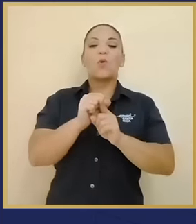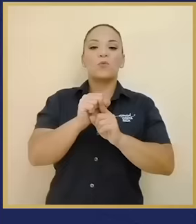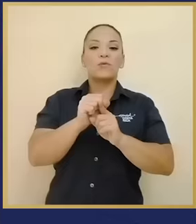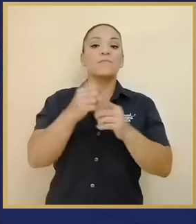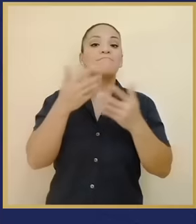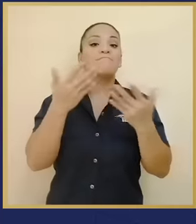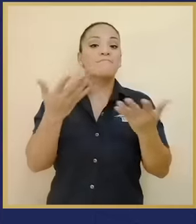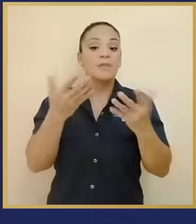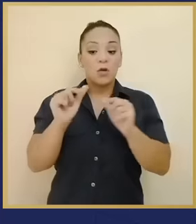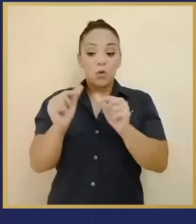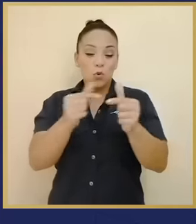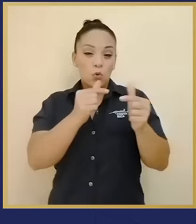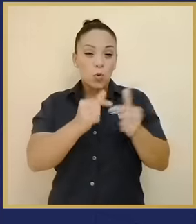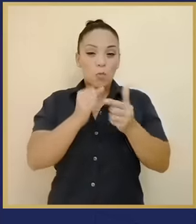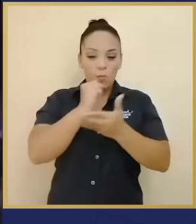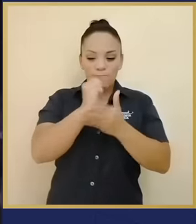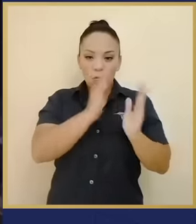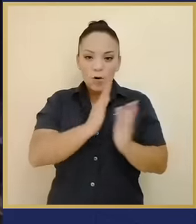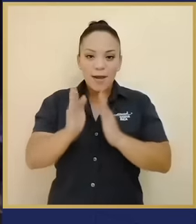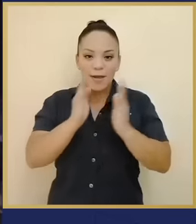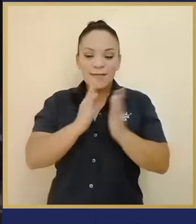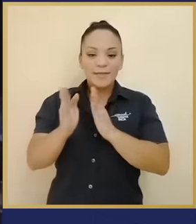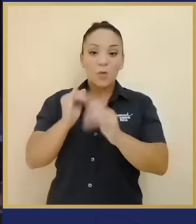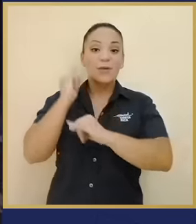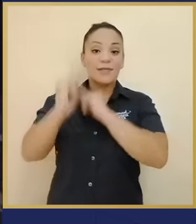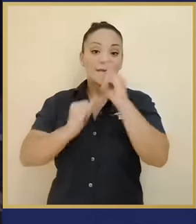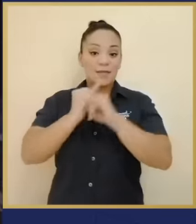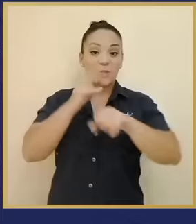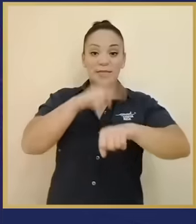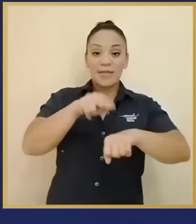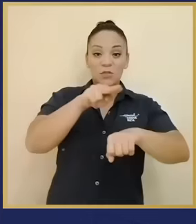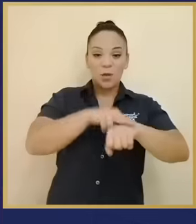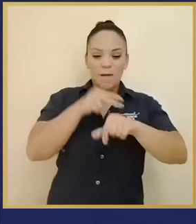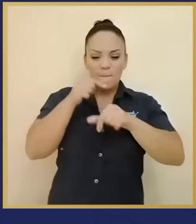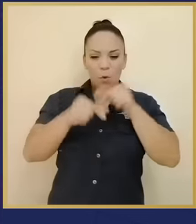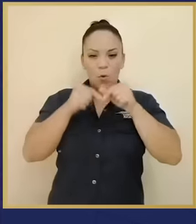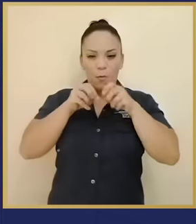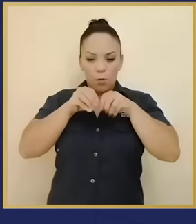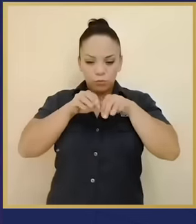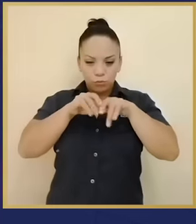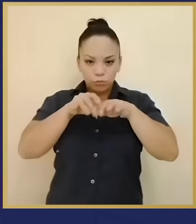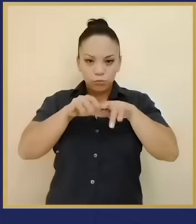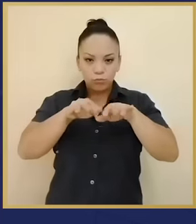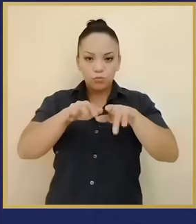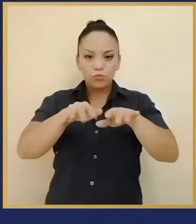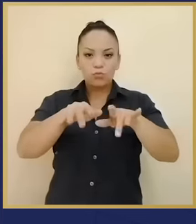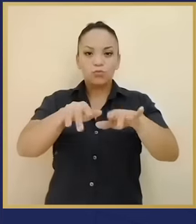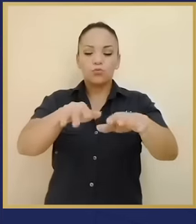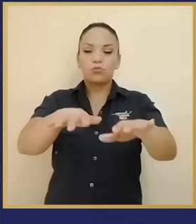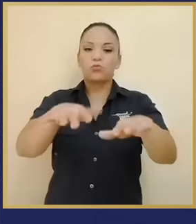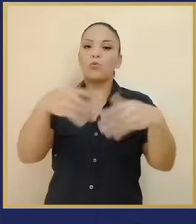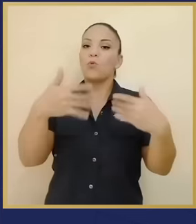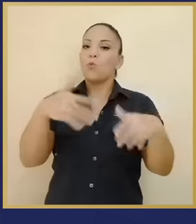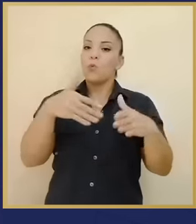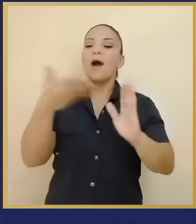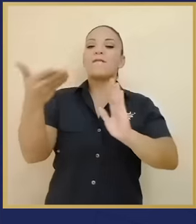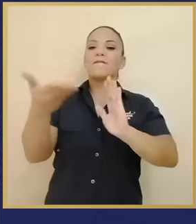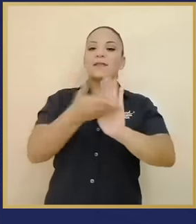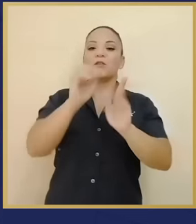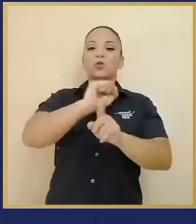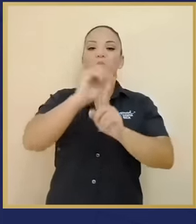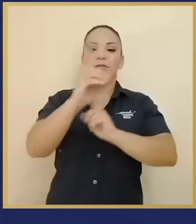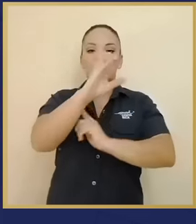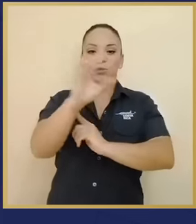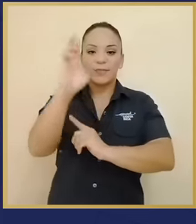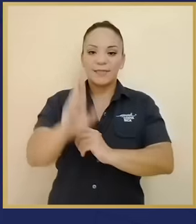la penetración de cómo el crimen organizado transnacional y nacional ha empezado a tener impacto en